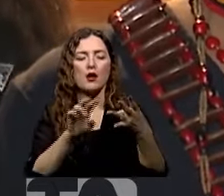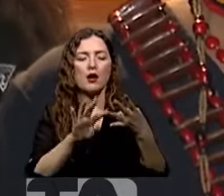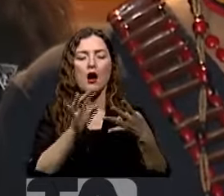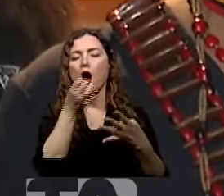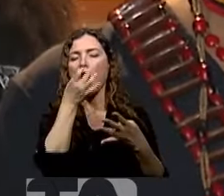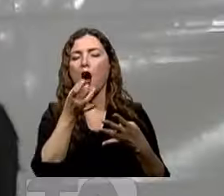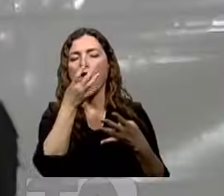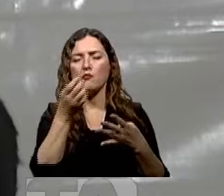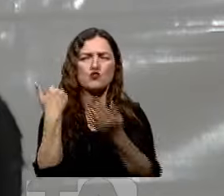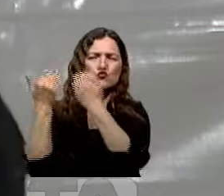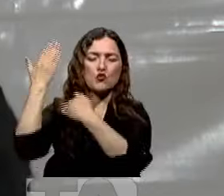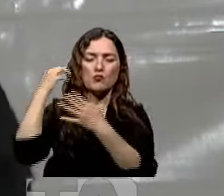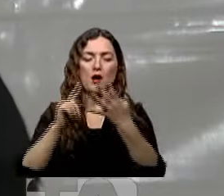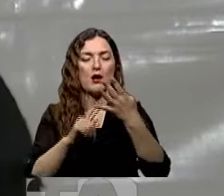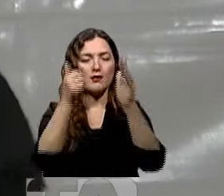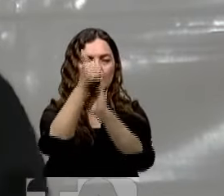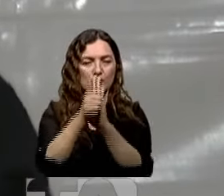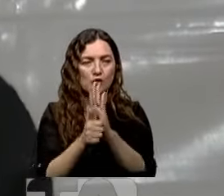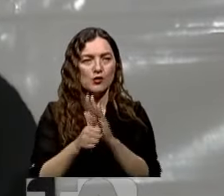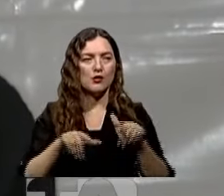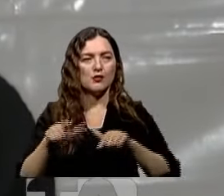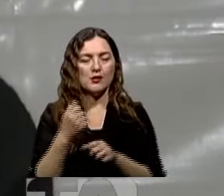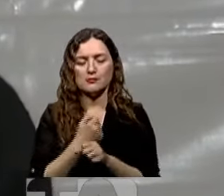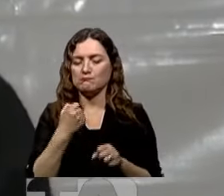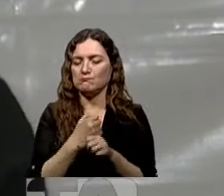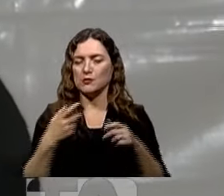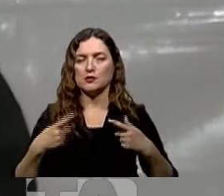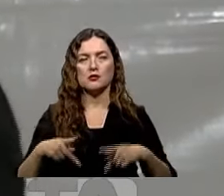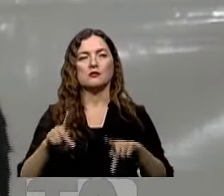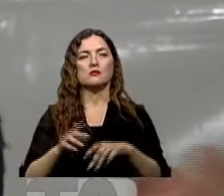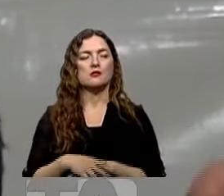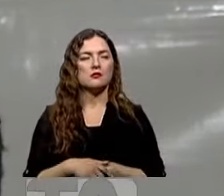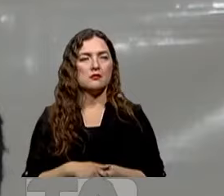y la artesanía. Estos espacios nos permitirán ir trabajando no solo